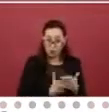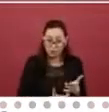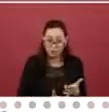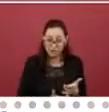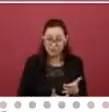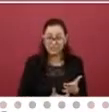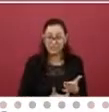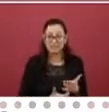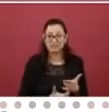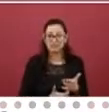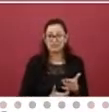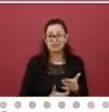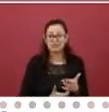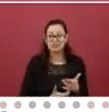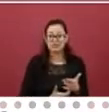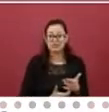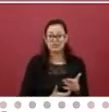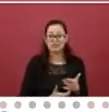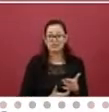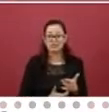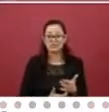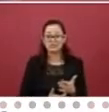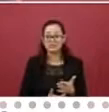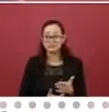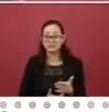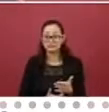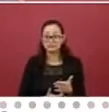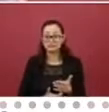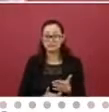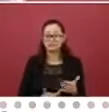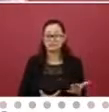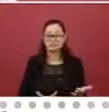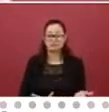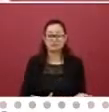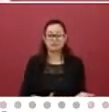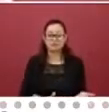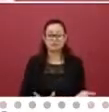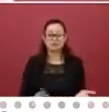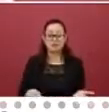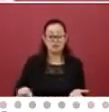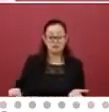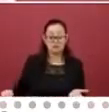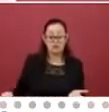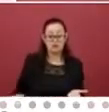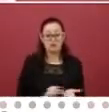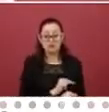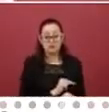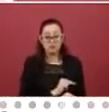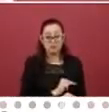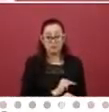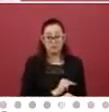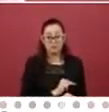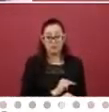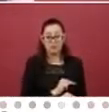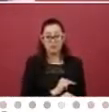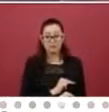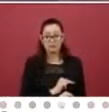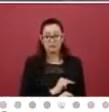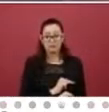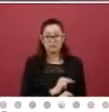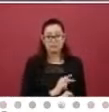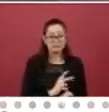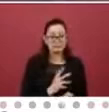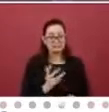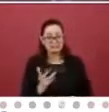plataforma digital nacional que está todavía en construcción y que va a brindar información de utilidad, sobre todo para